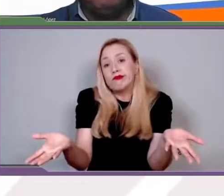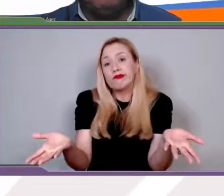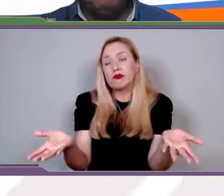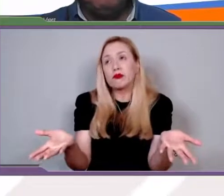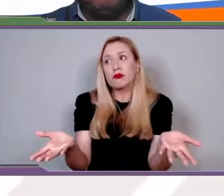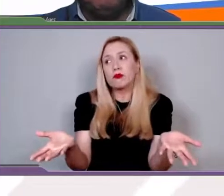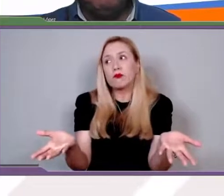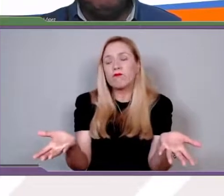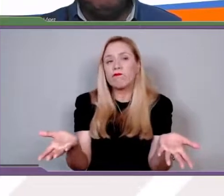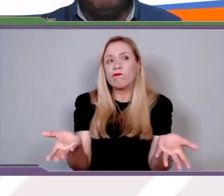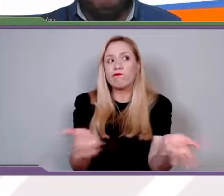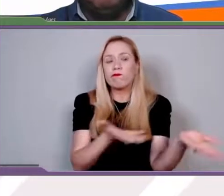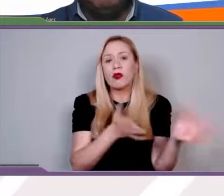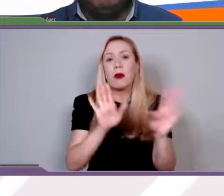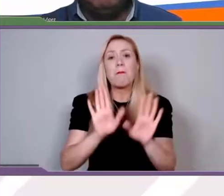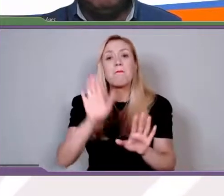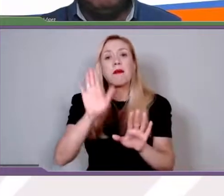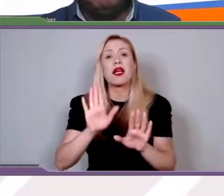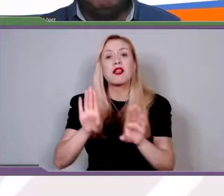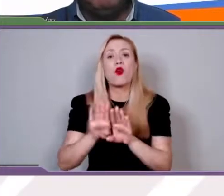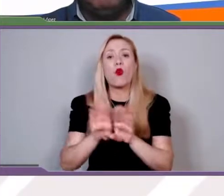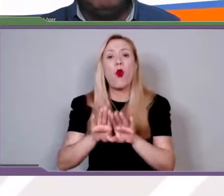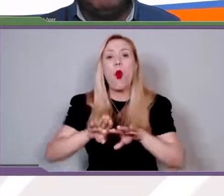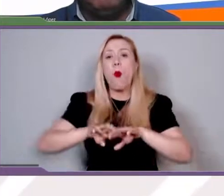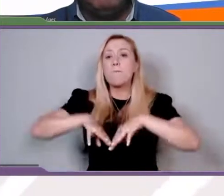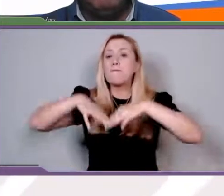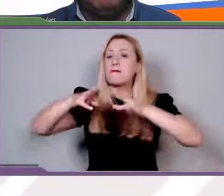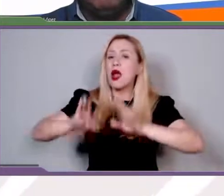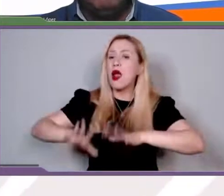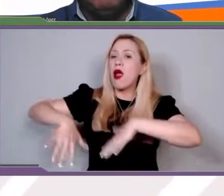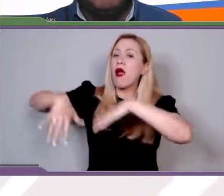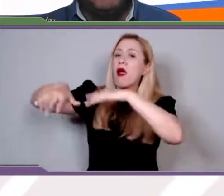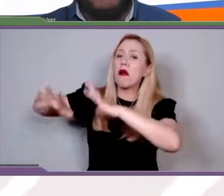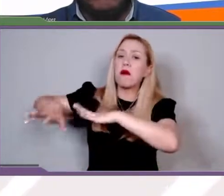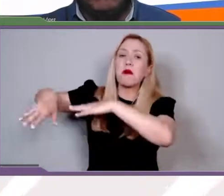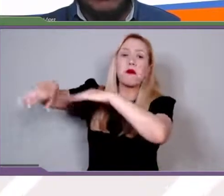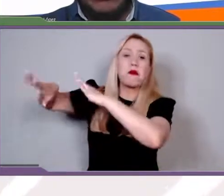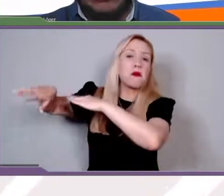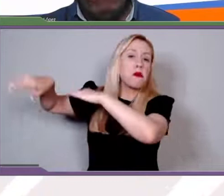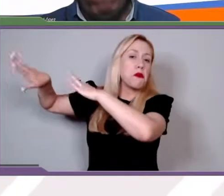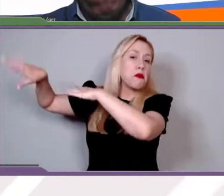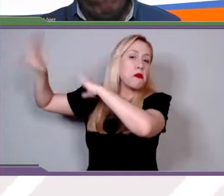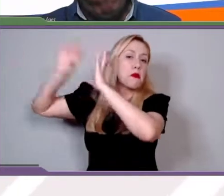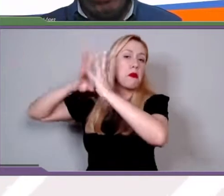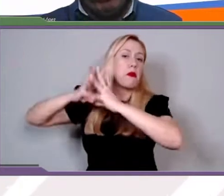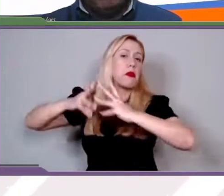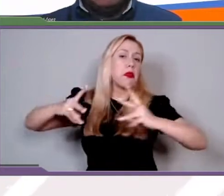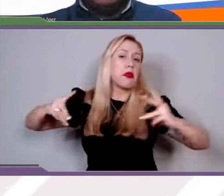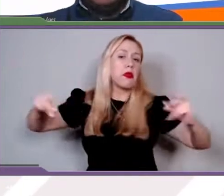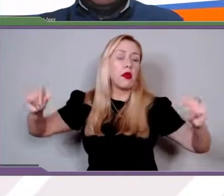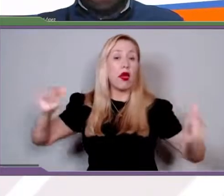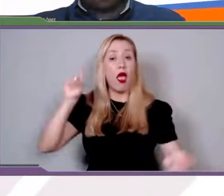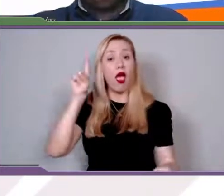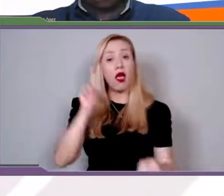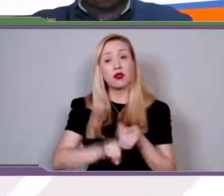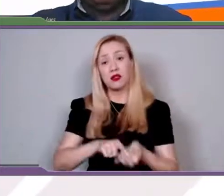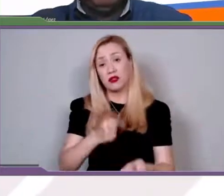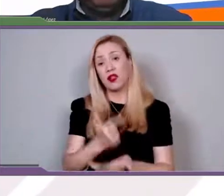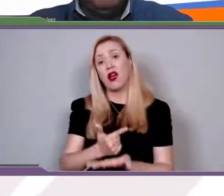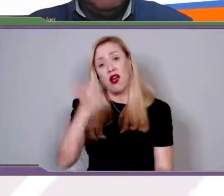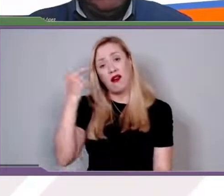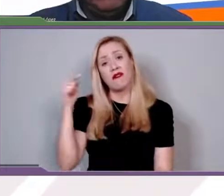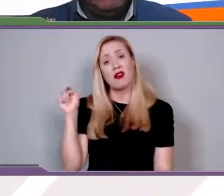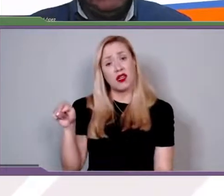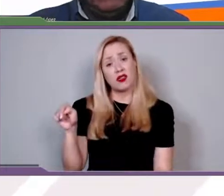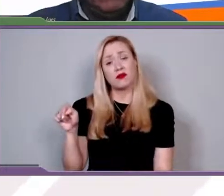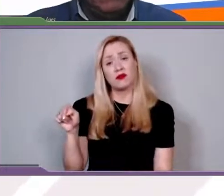Pues sí, como olas del mar, por utilizar un símil, y es muy grave lo que sucede ahí. Y me